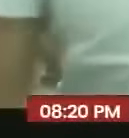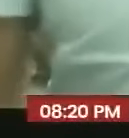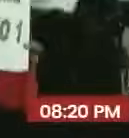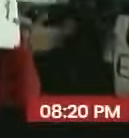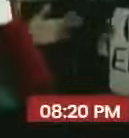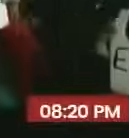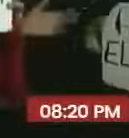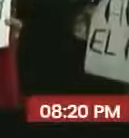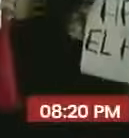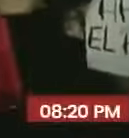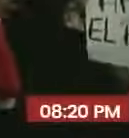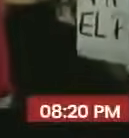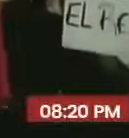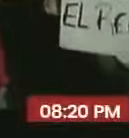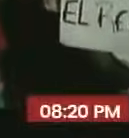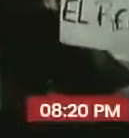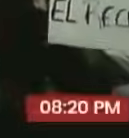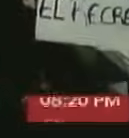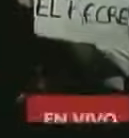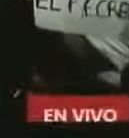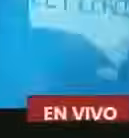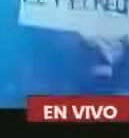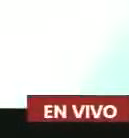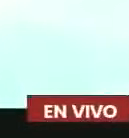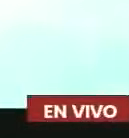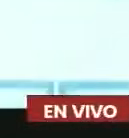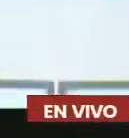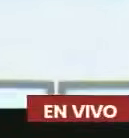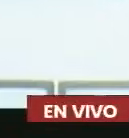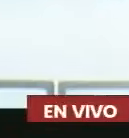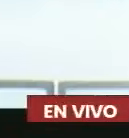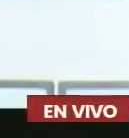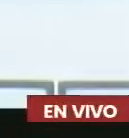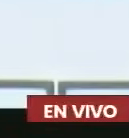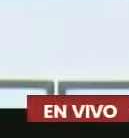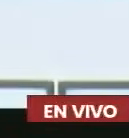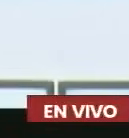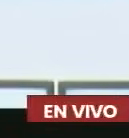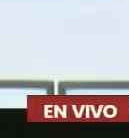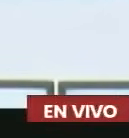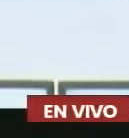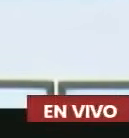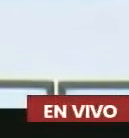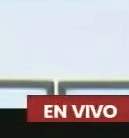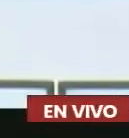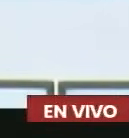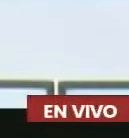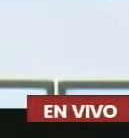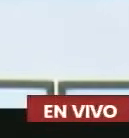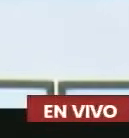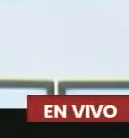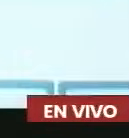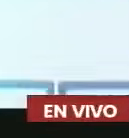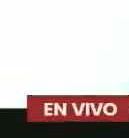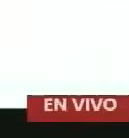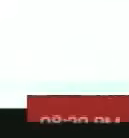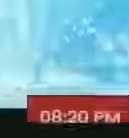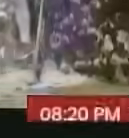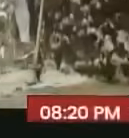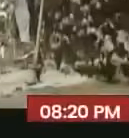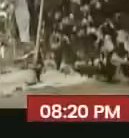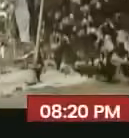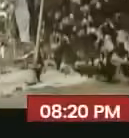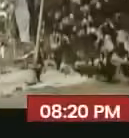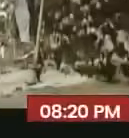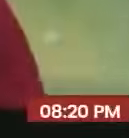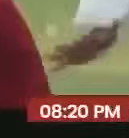El Congreso de la Nueva Época convoca a todos los movimientos y a todo el poder